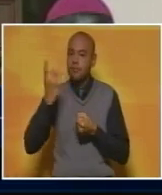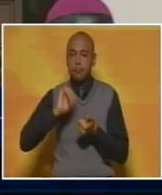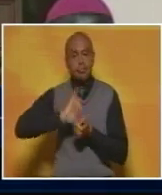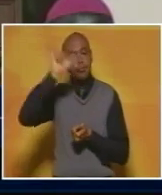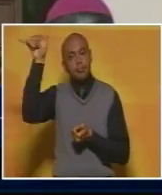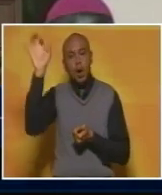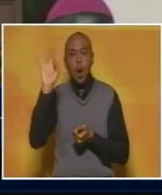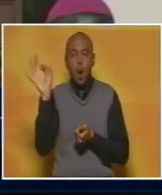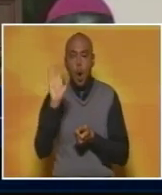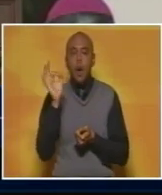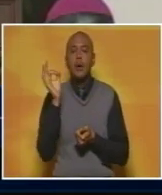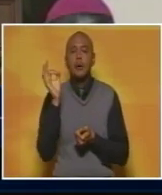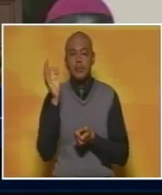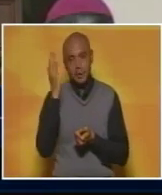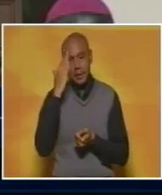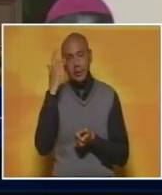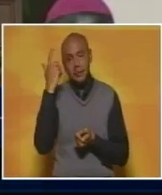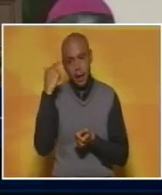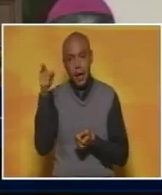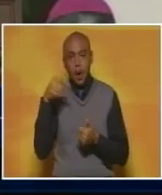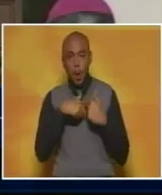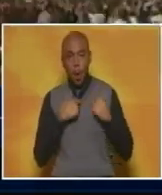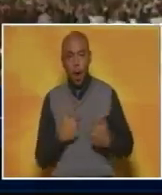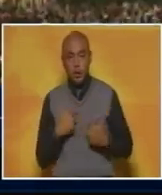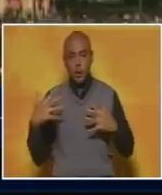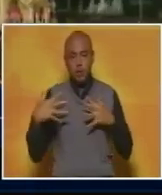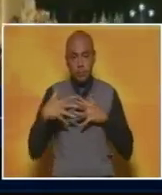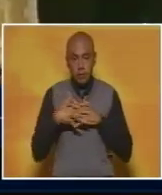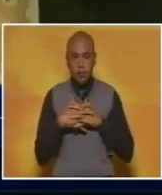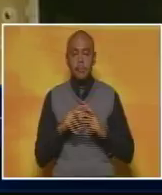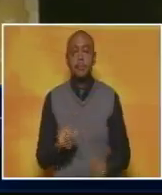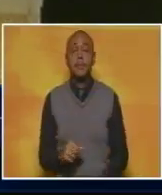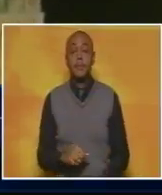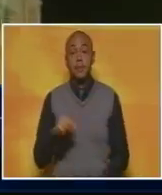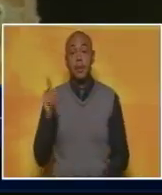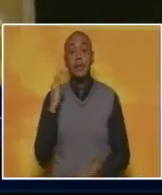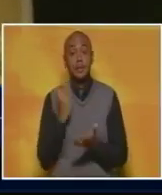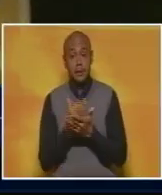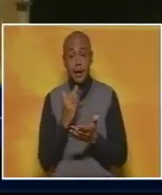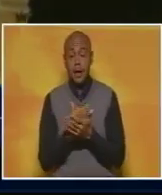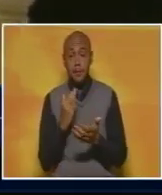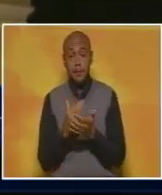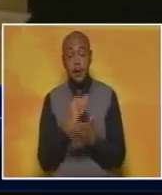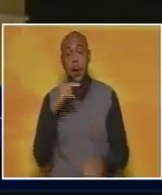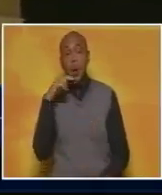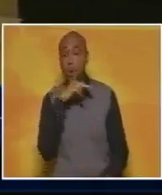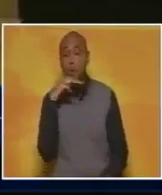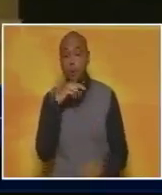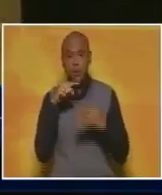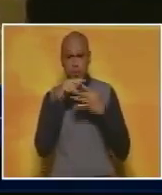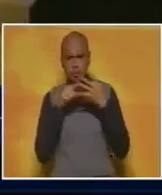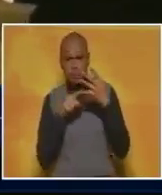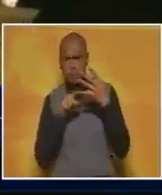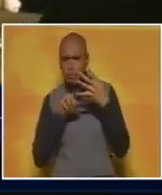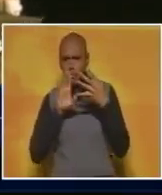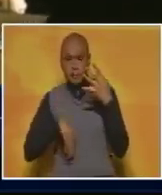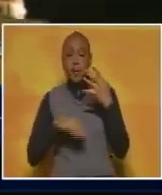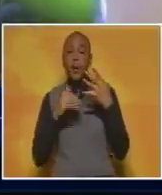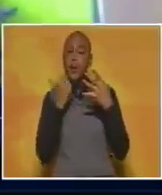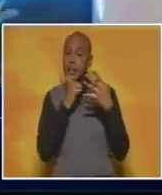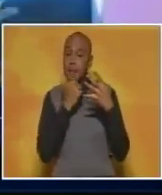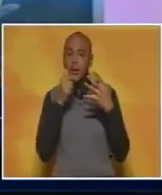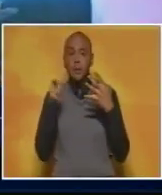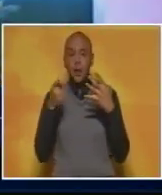físicamente, pero que están con su corazón. Como cada último sábado del mes de octubre, la Madre María del Rosario de